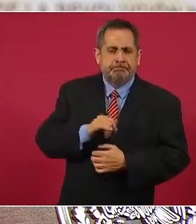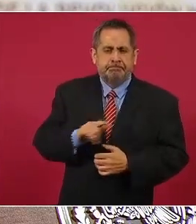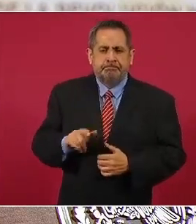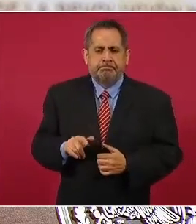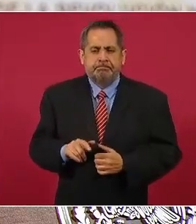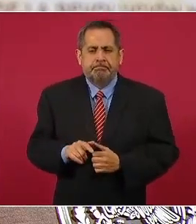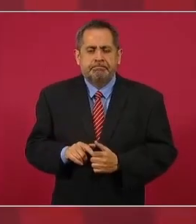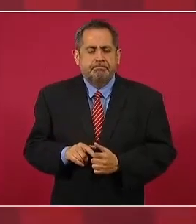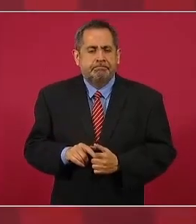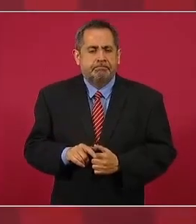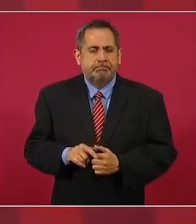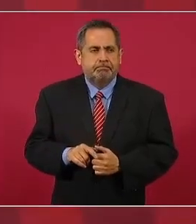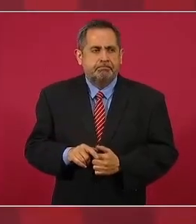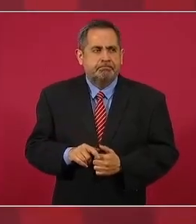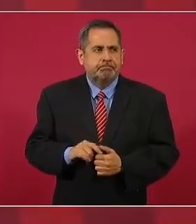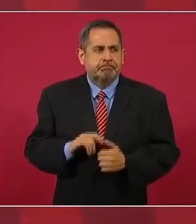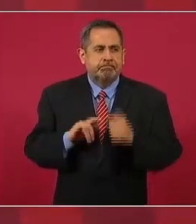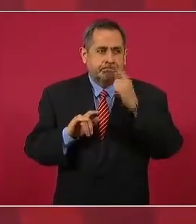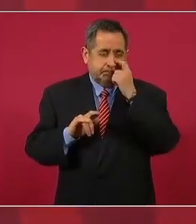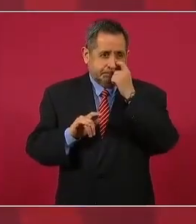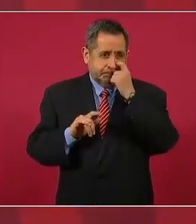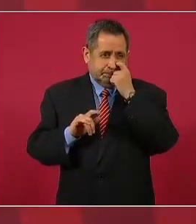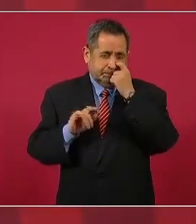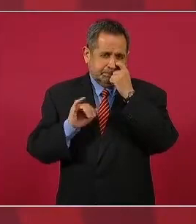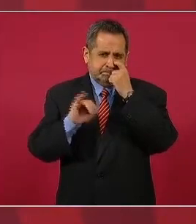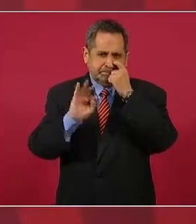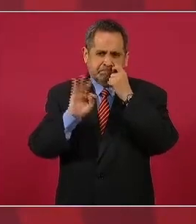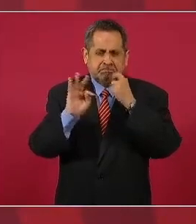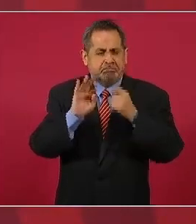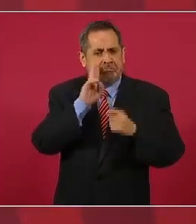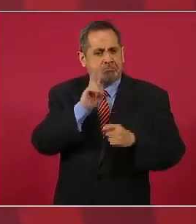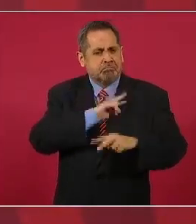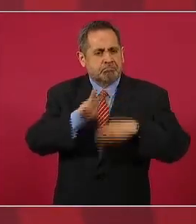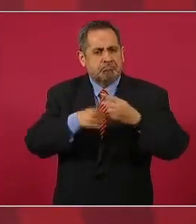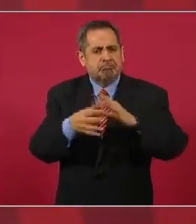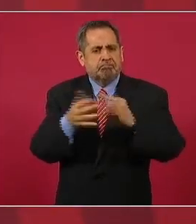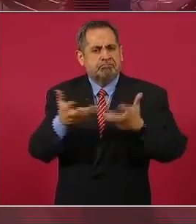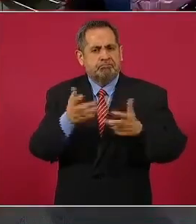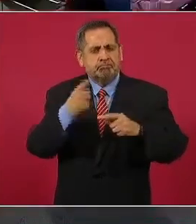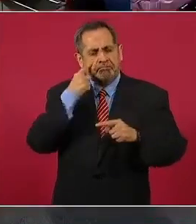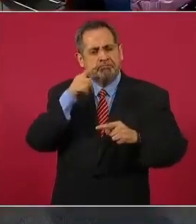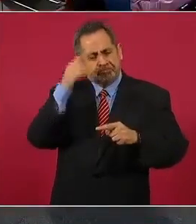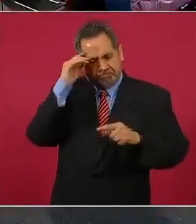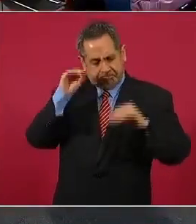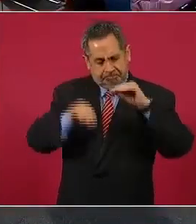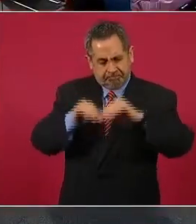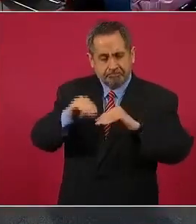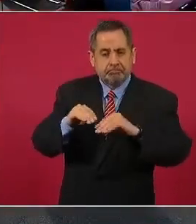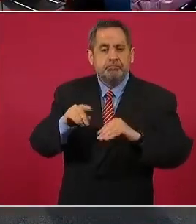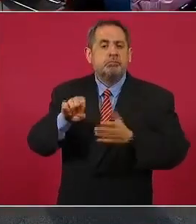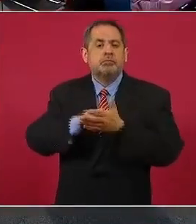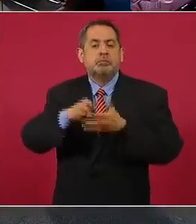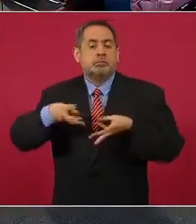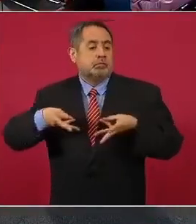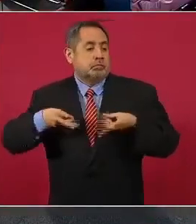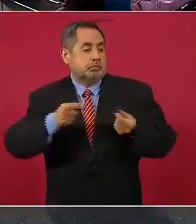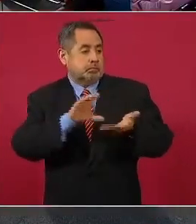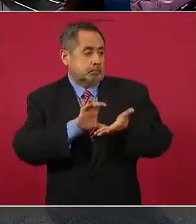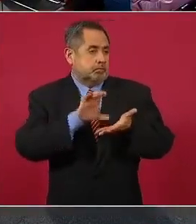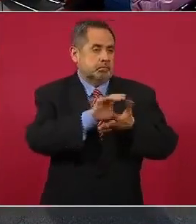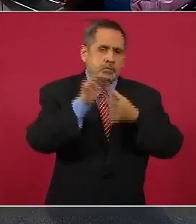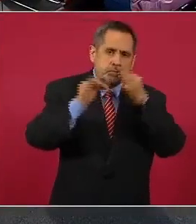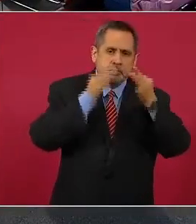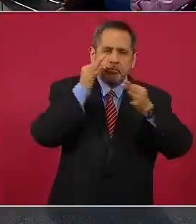Y a lo mejor lo vamos a hacer. O sea, del gasto de publicidad del gobierno,